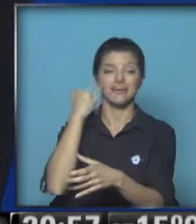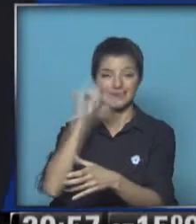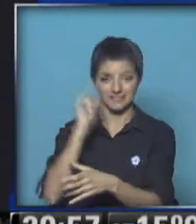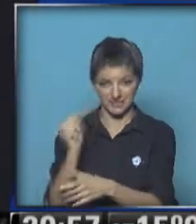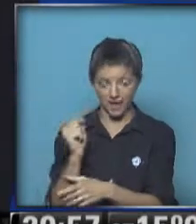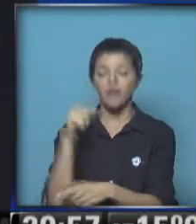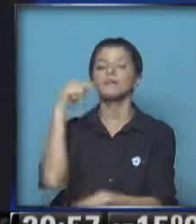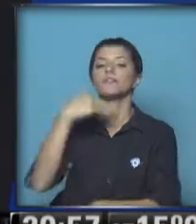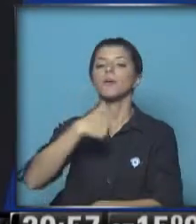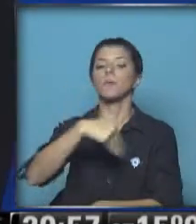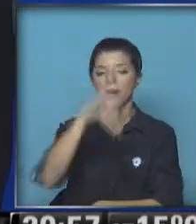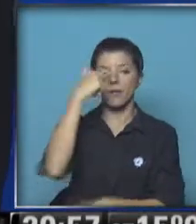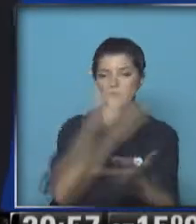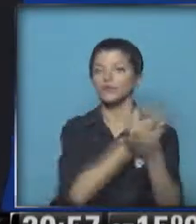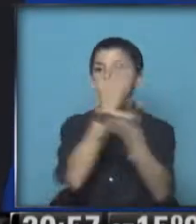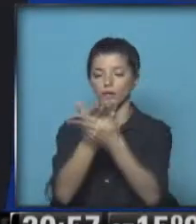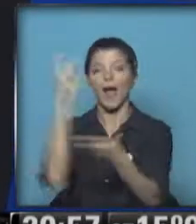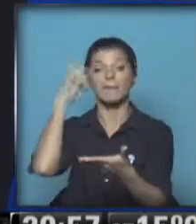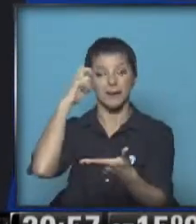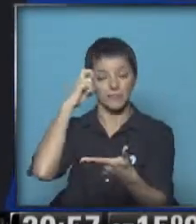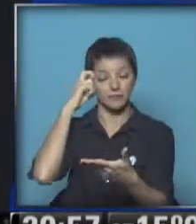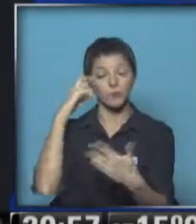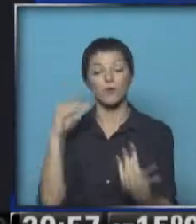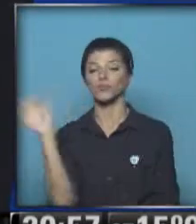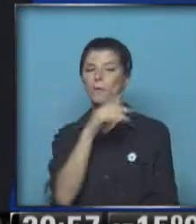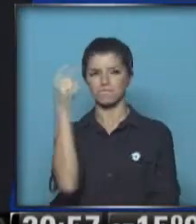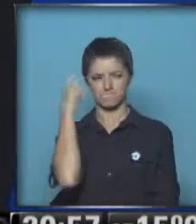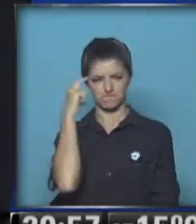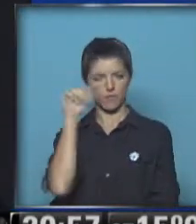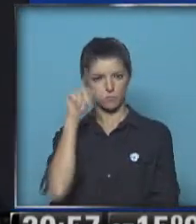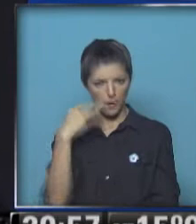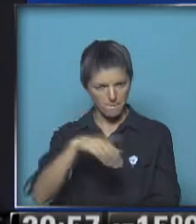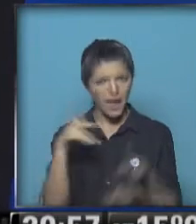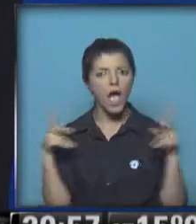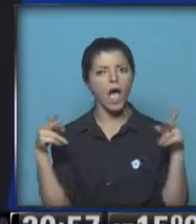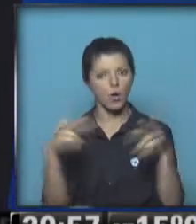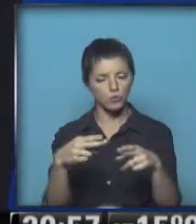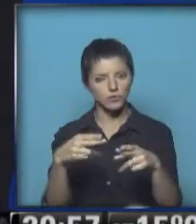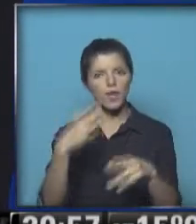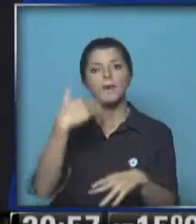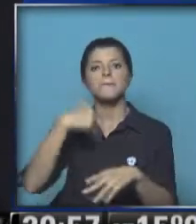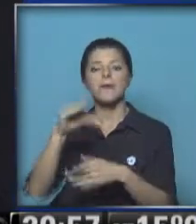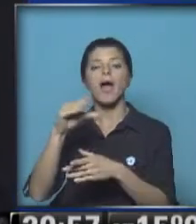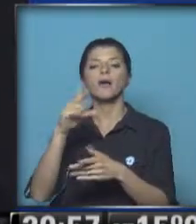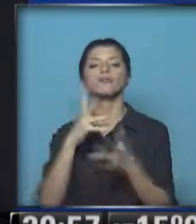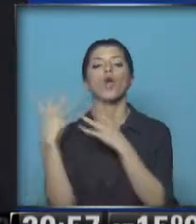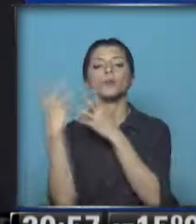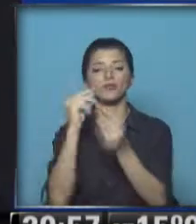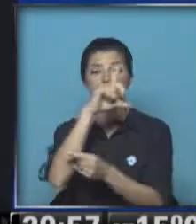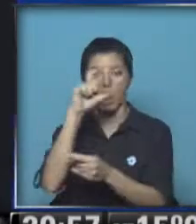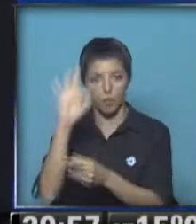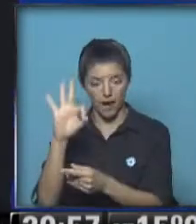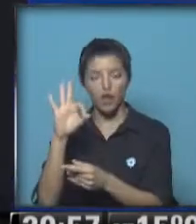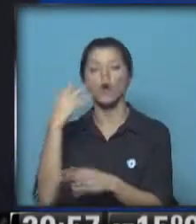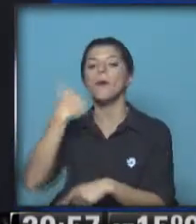lo van a llevar después al parlamento la pregunta es va a haber ajuste va a haber rescate de los bancos va a haber